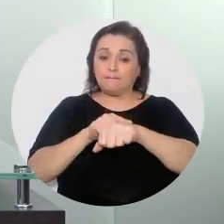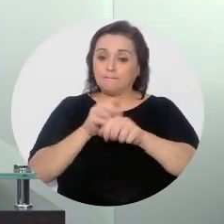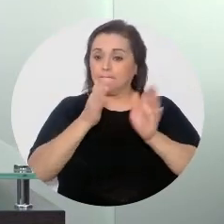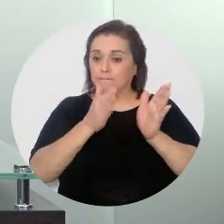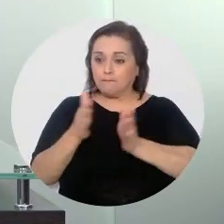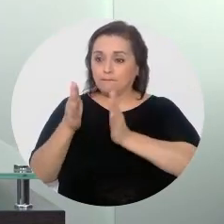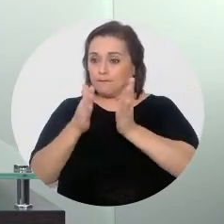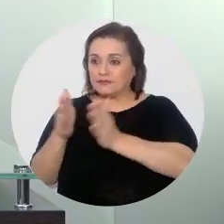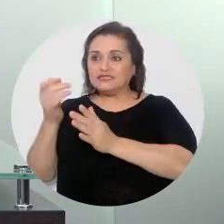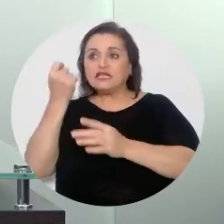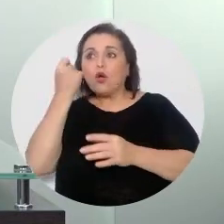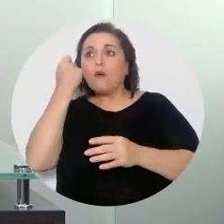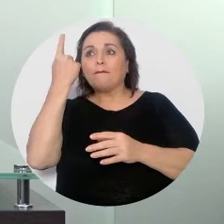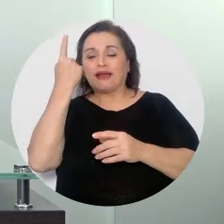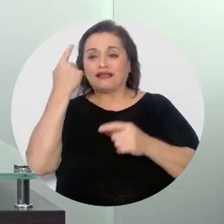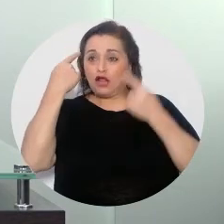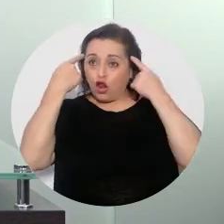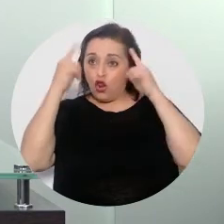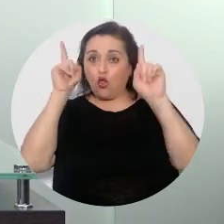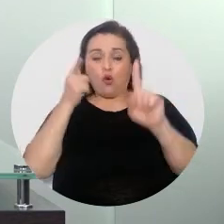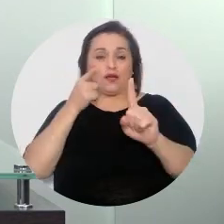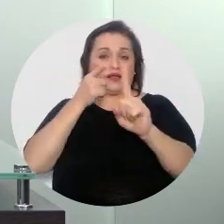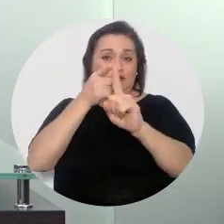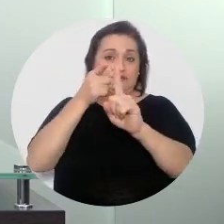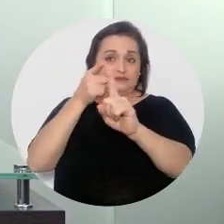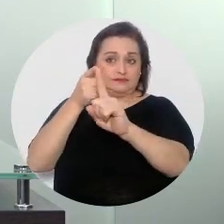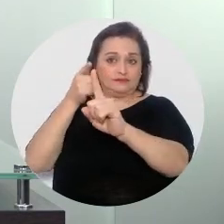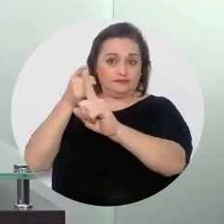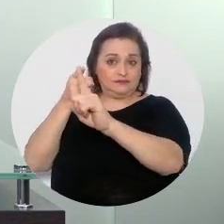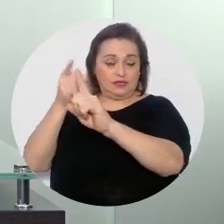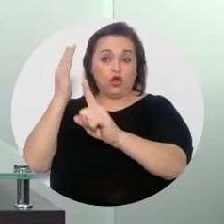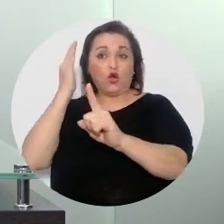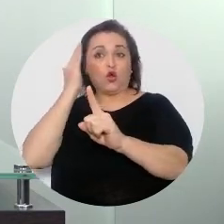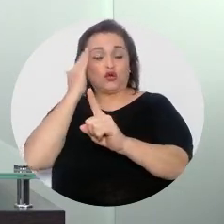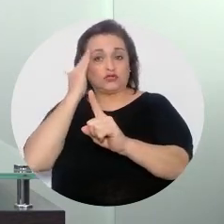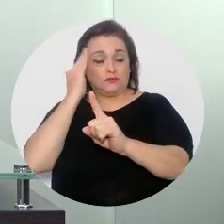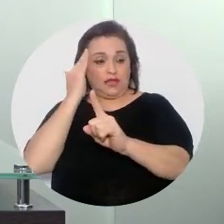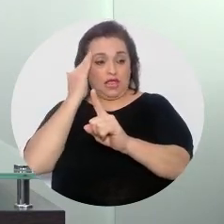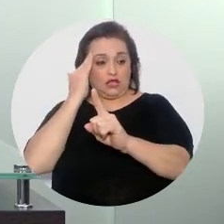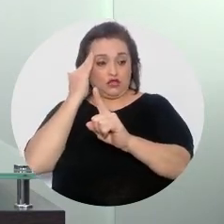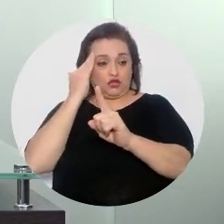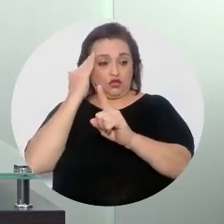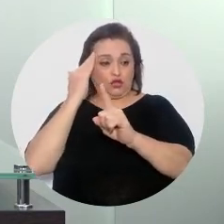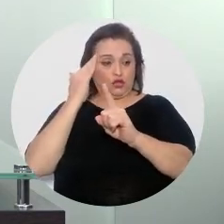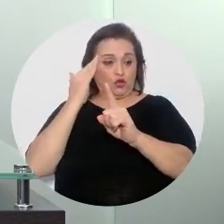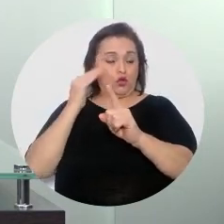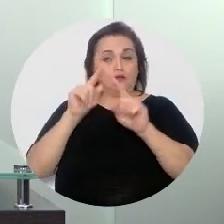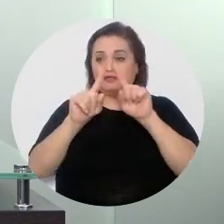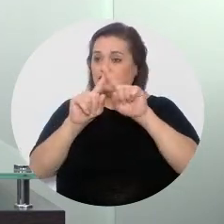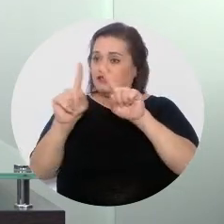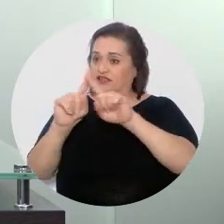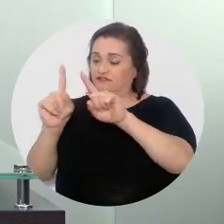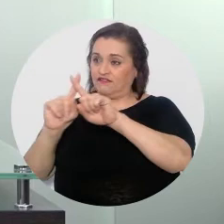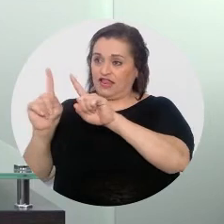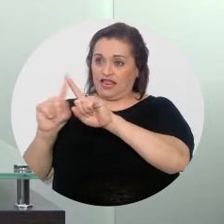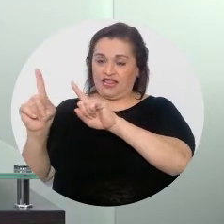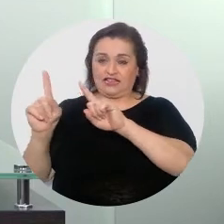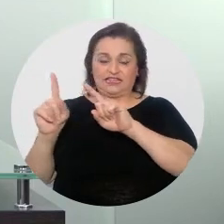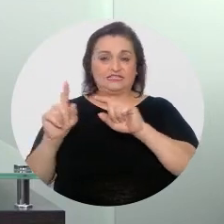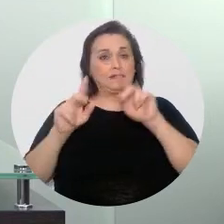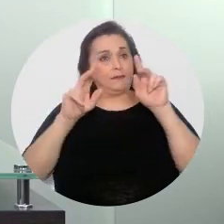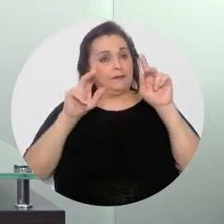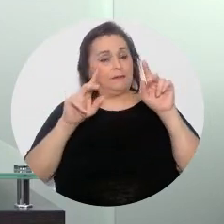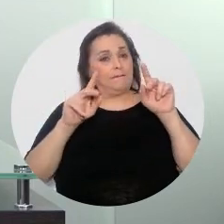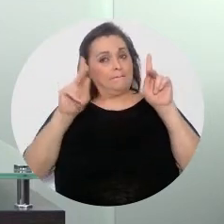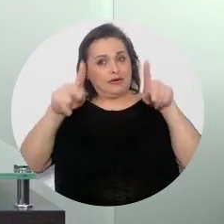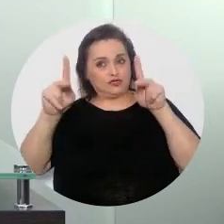sea comprendida y llegue hasta, sea de conocimiento de los diferentes